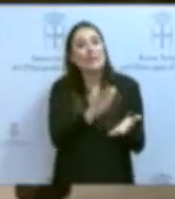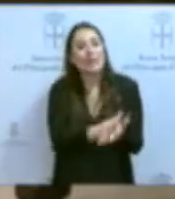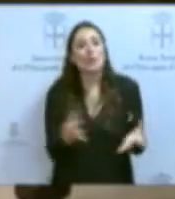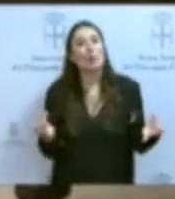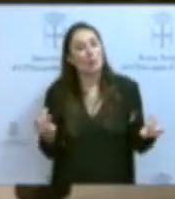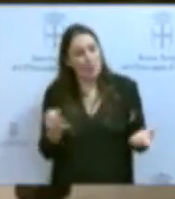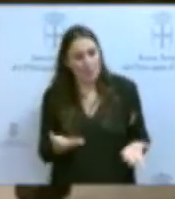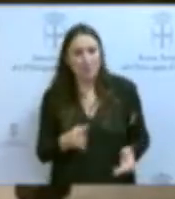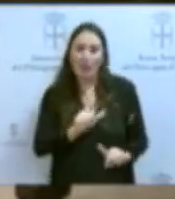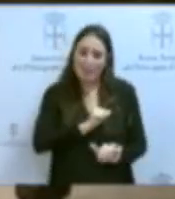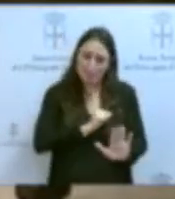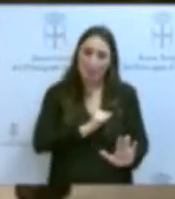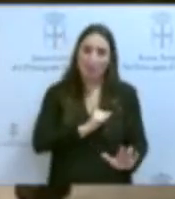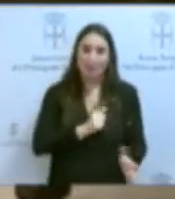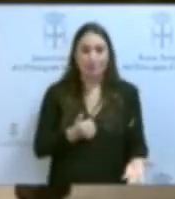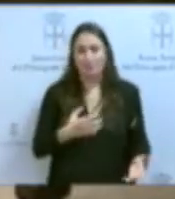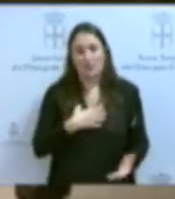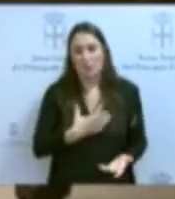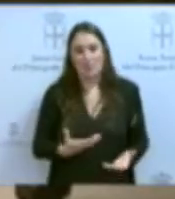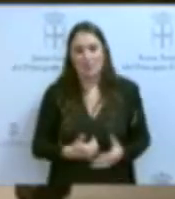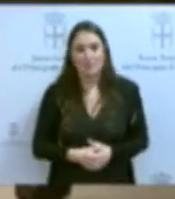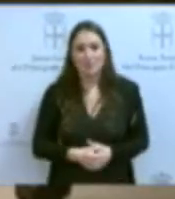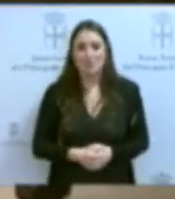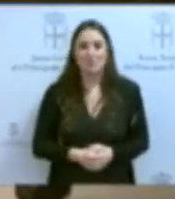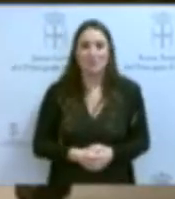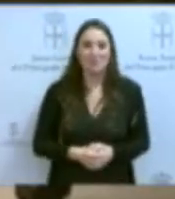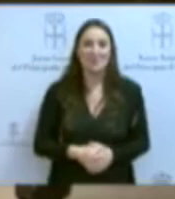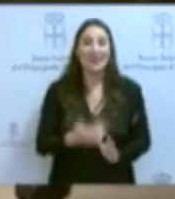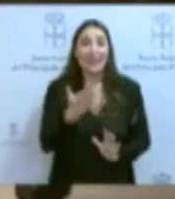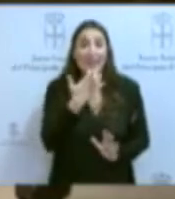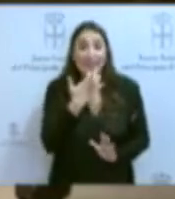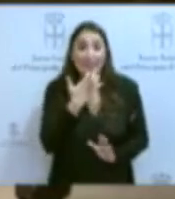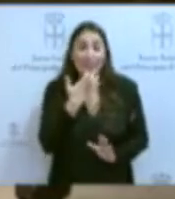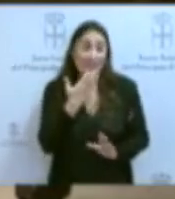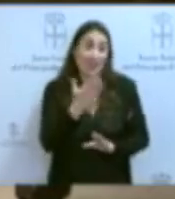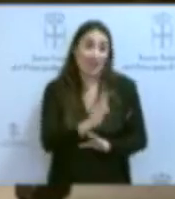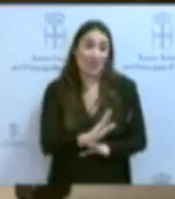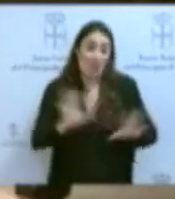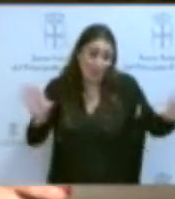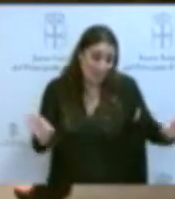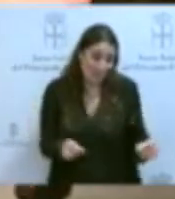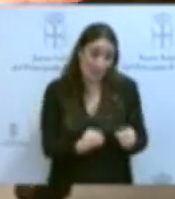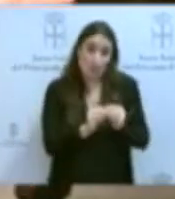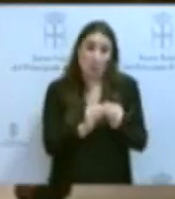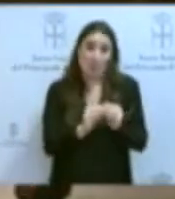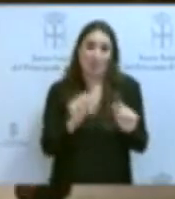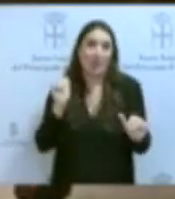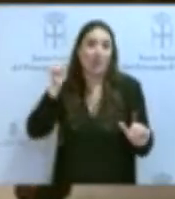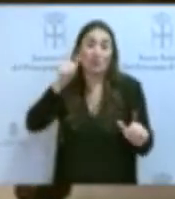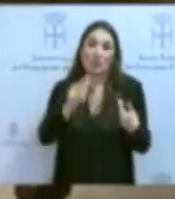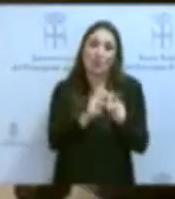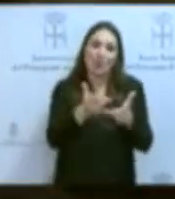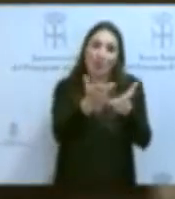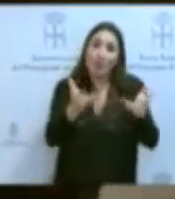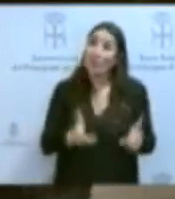esperen. Voy terminando. El ejemplo que mejor resume lo que ha sido la evolución, desgraciadamente, de una socialdemocracia